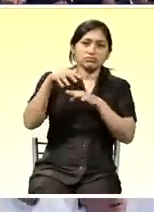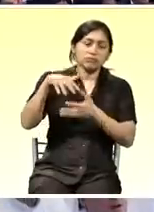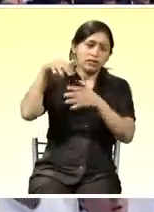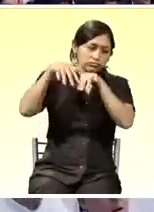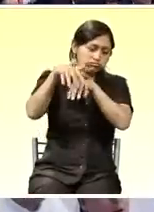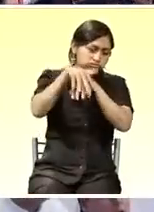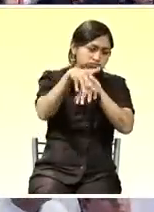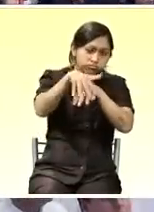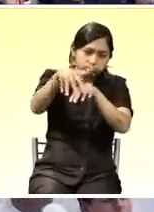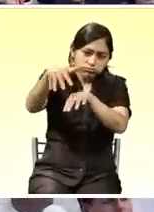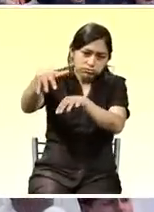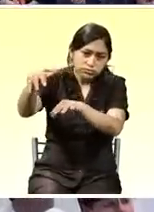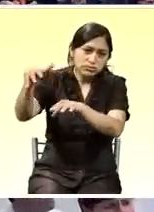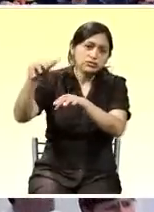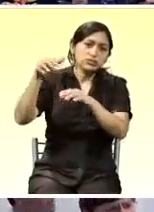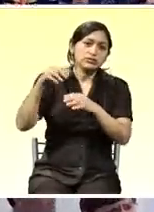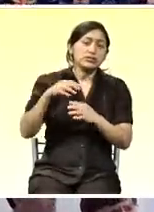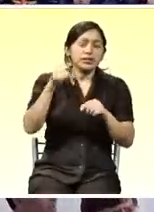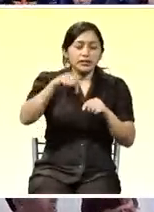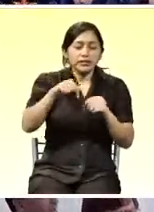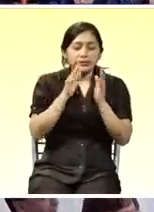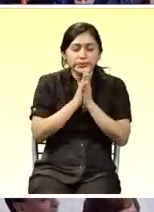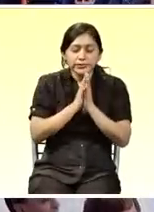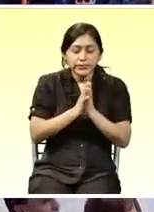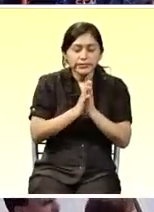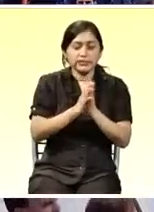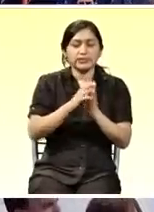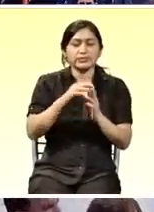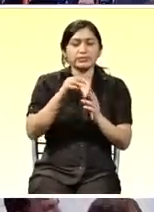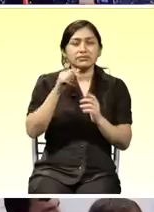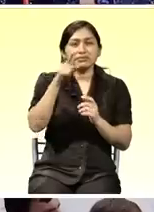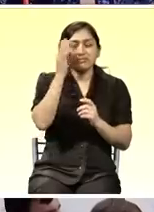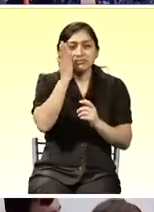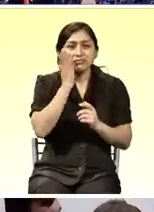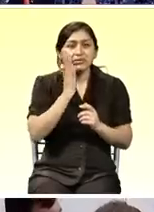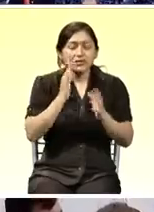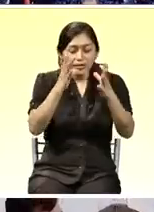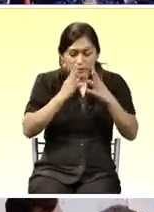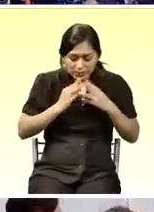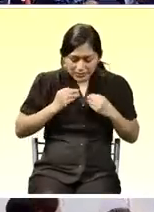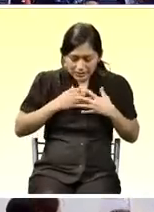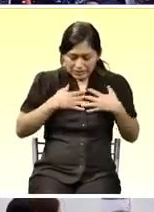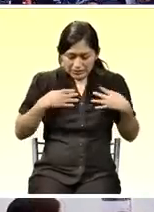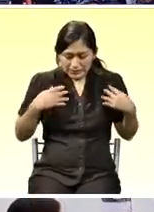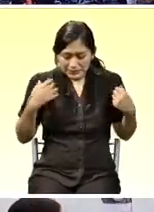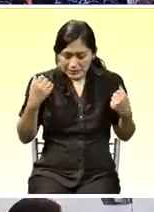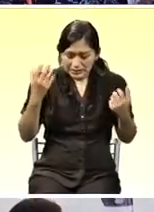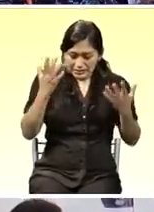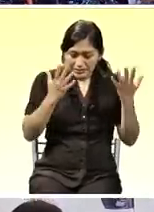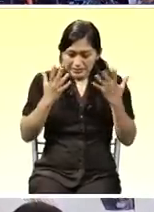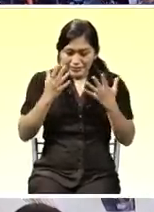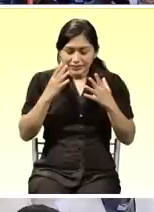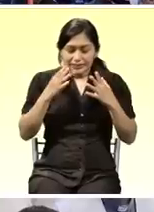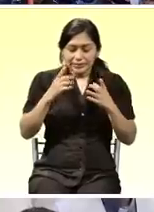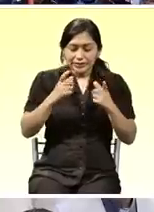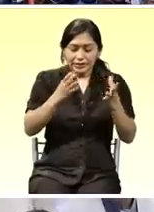Dios crucificado, por tu mansedumbre sosiegues la inquietud de mi espíritu para que